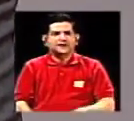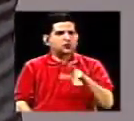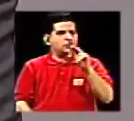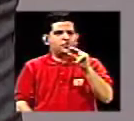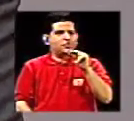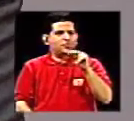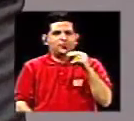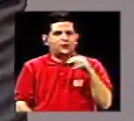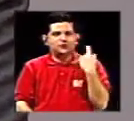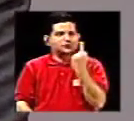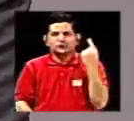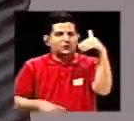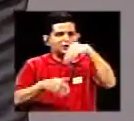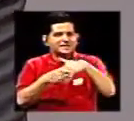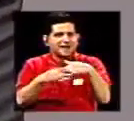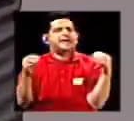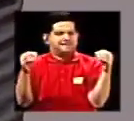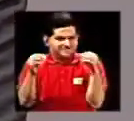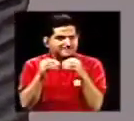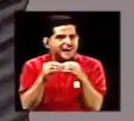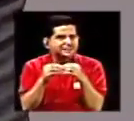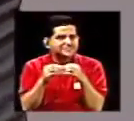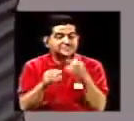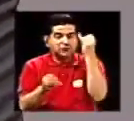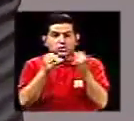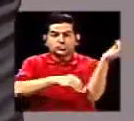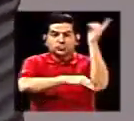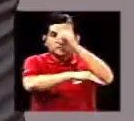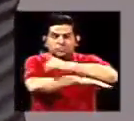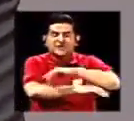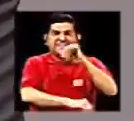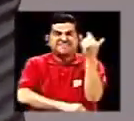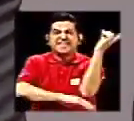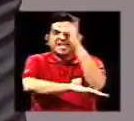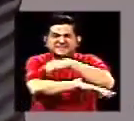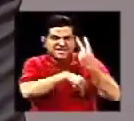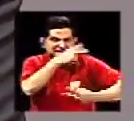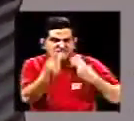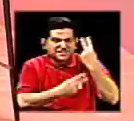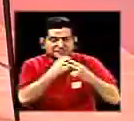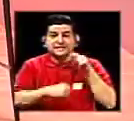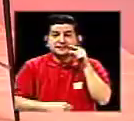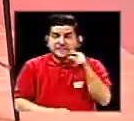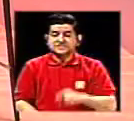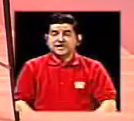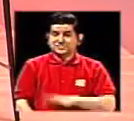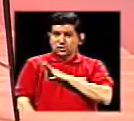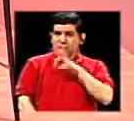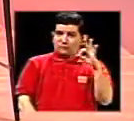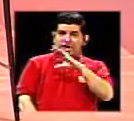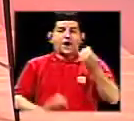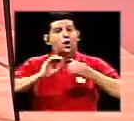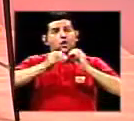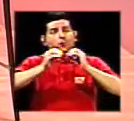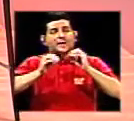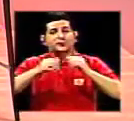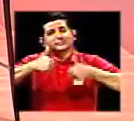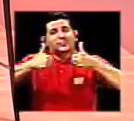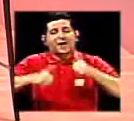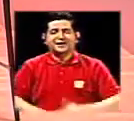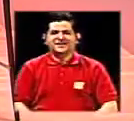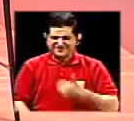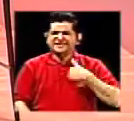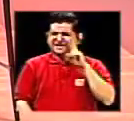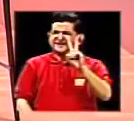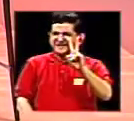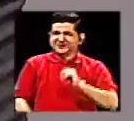más. Lo que aconteció en los últimos 10 días, en las visitas que hicimos. ¿Y eso es por fe o por datos? Yo creo que tiene las